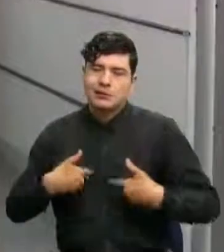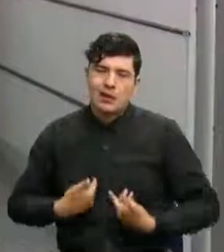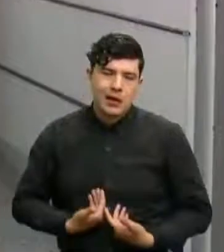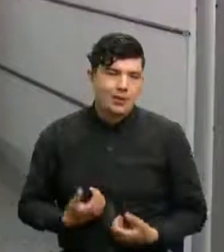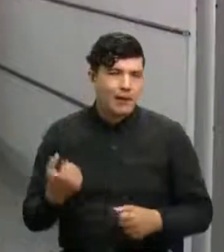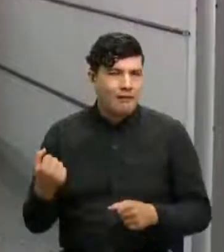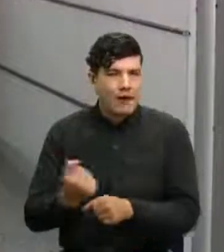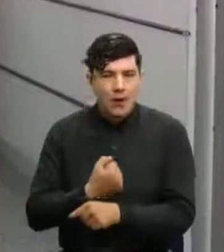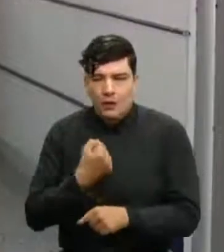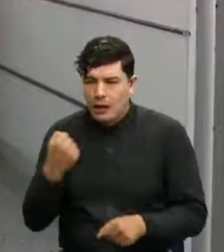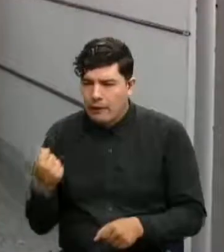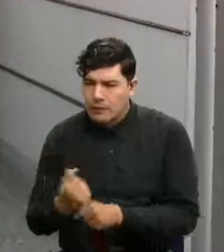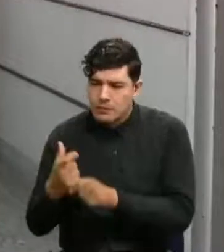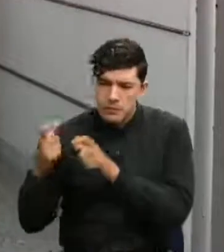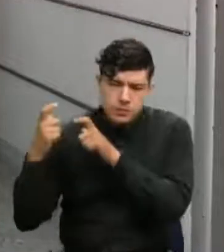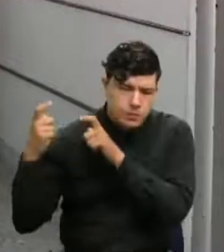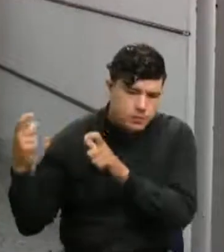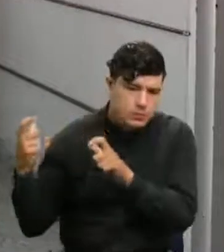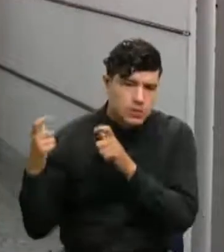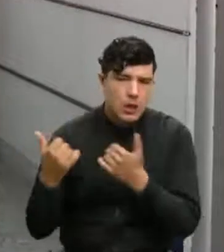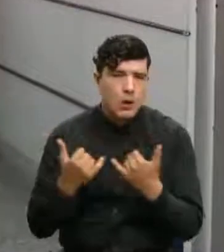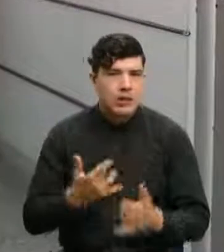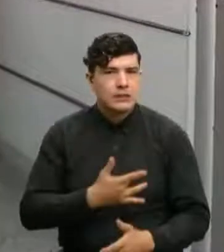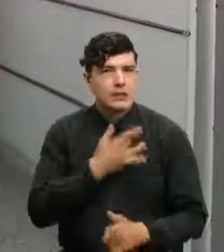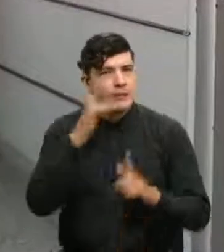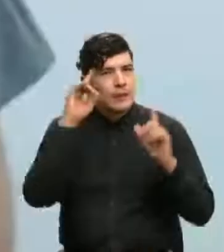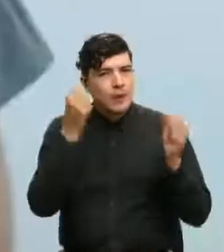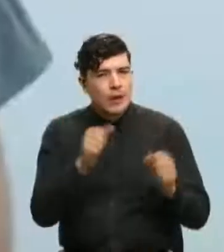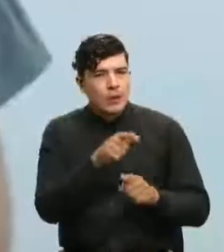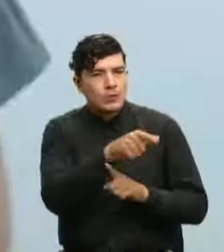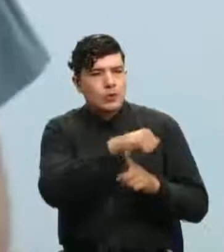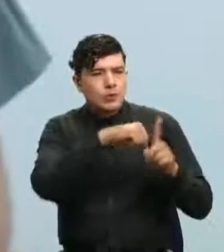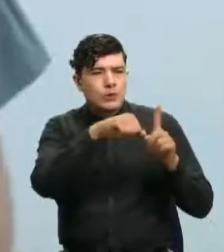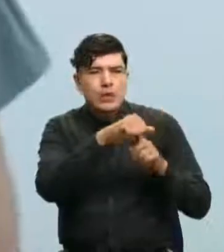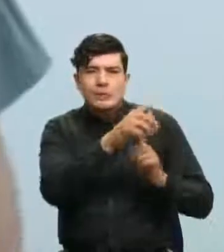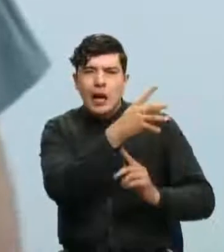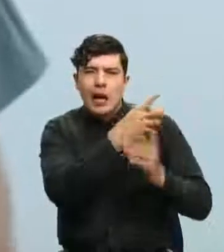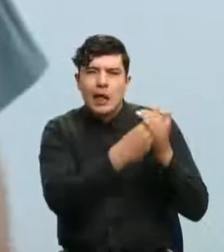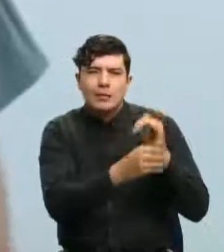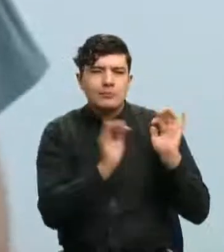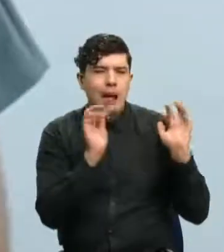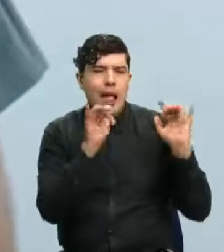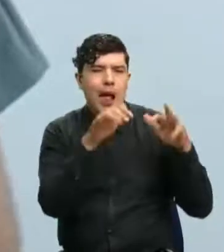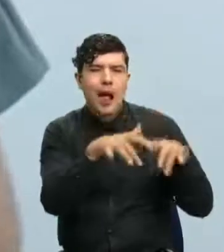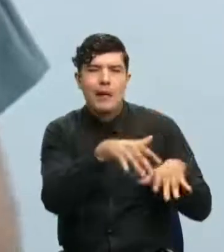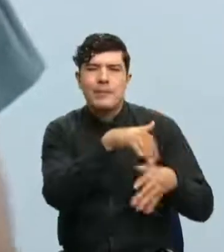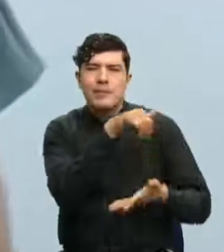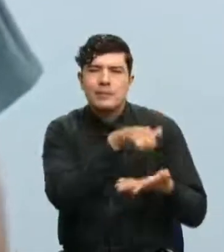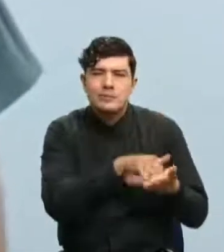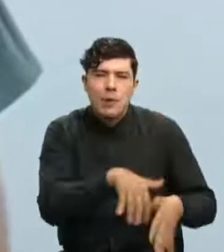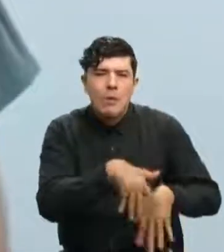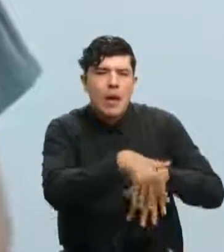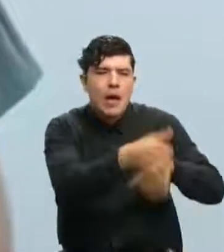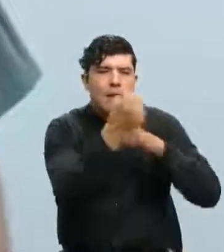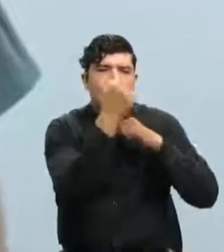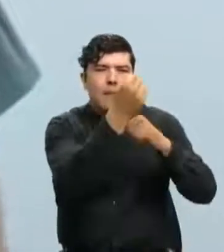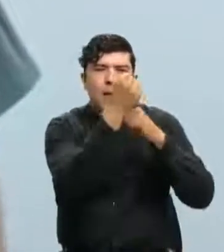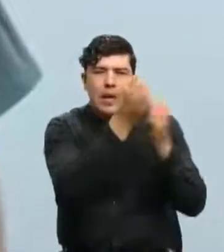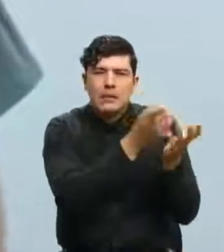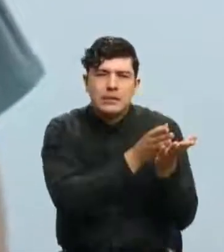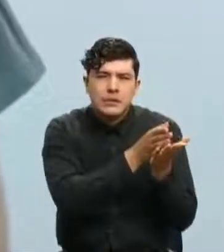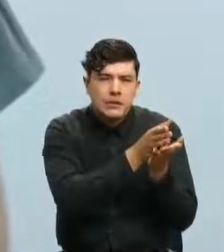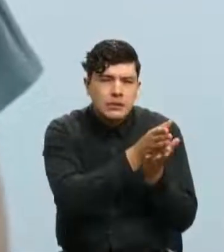que están preocupados porque siguen las aglomeraciones. ¿Qué es preocupante para nosotros? Que siguen las marchas, siguen las protestas, sigue